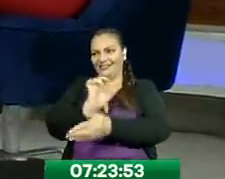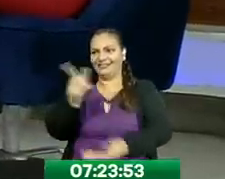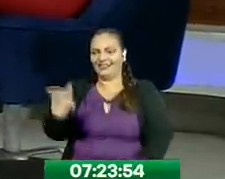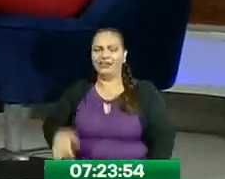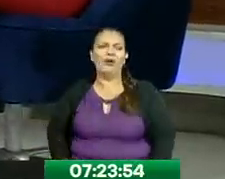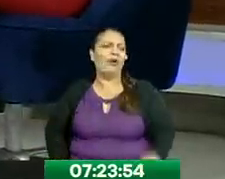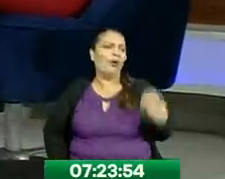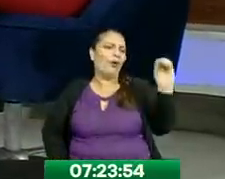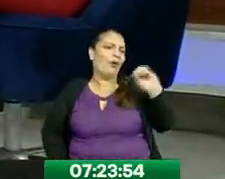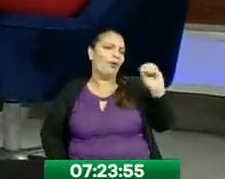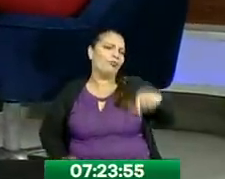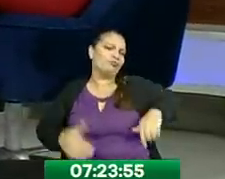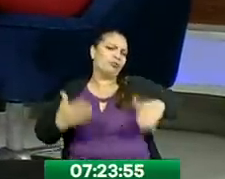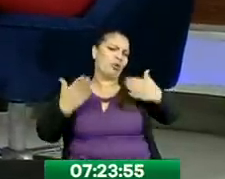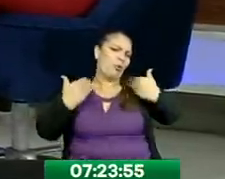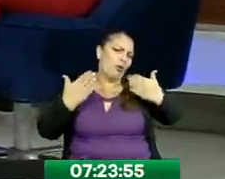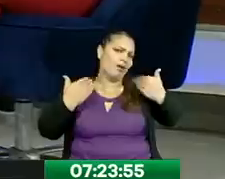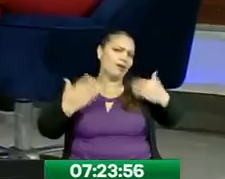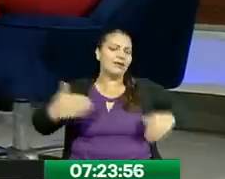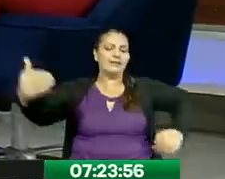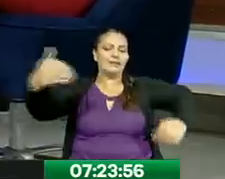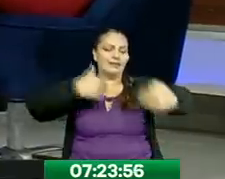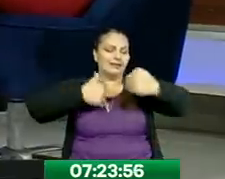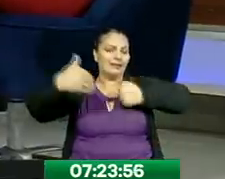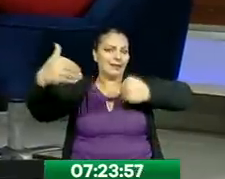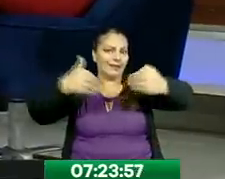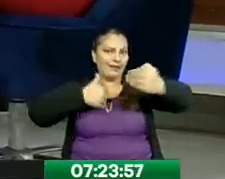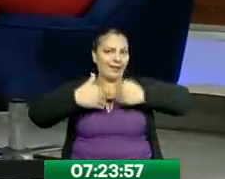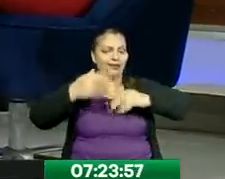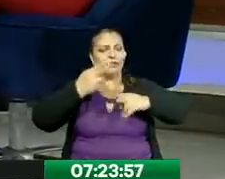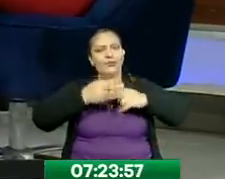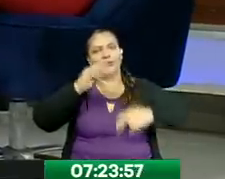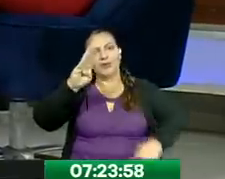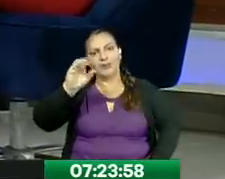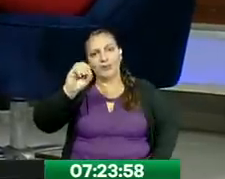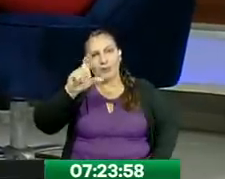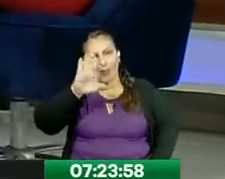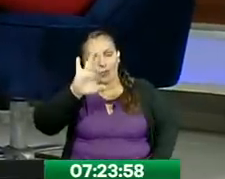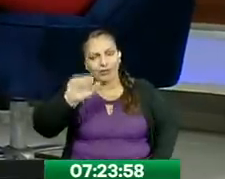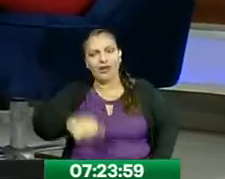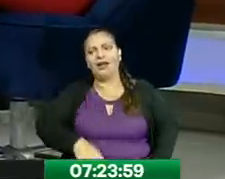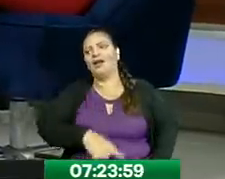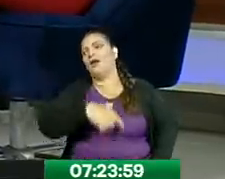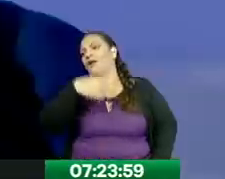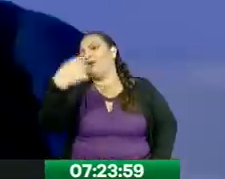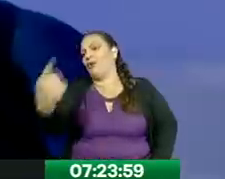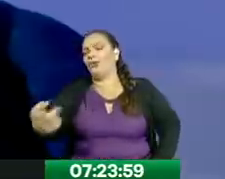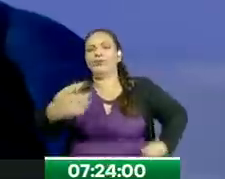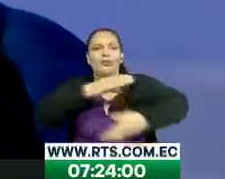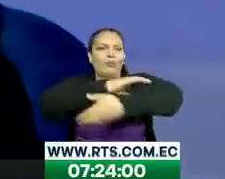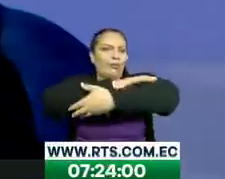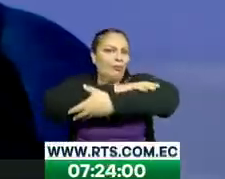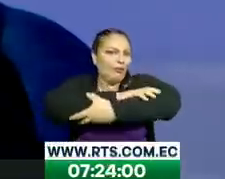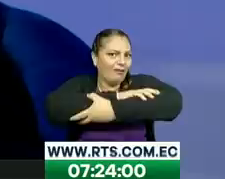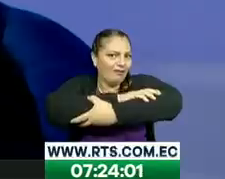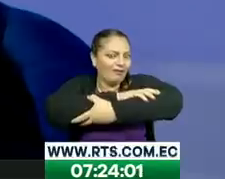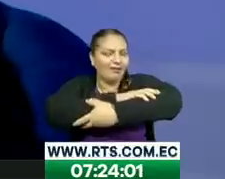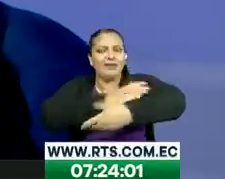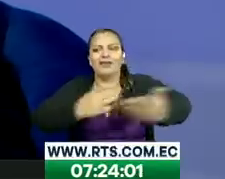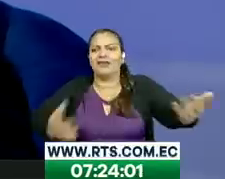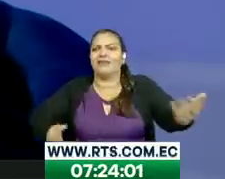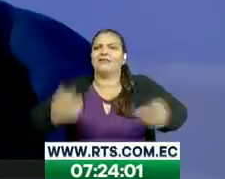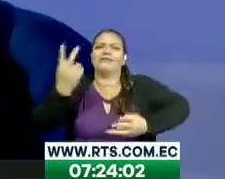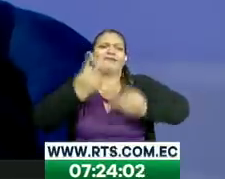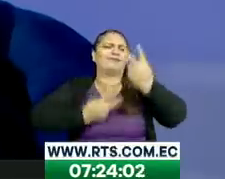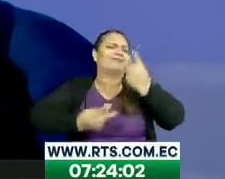del ser extremo la gota no me diga no sé cómo me voy a última a ver la ruta de la colada morada de la ruta del cementerio y también con esos paisajes tan lindos que tendremos